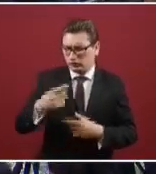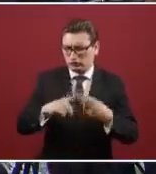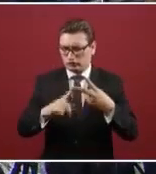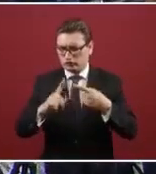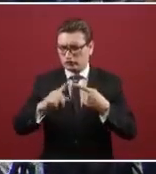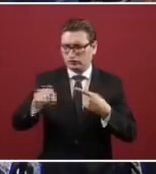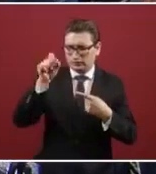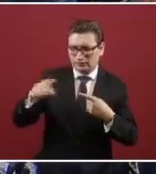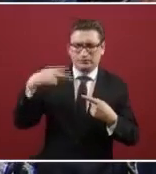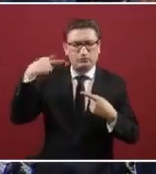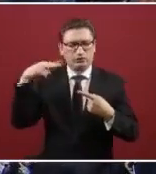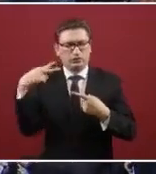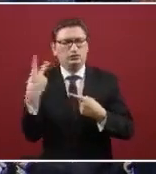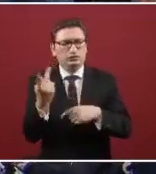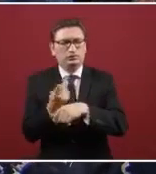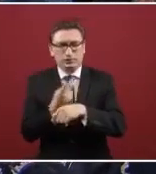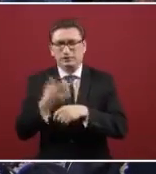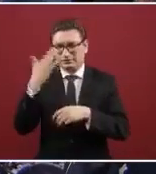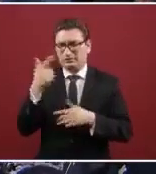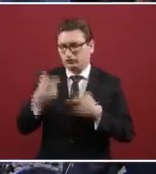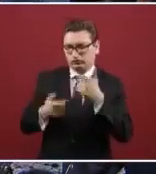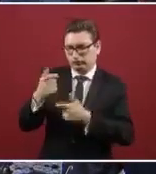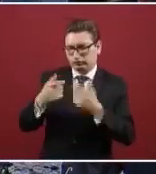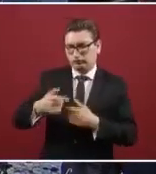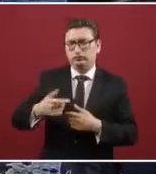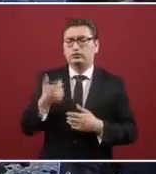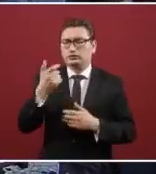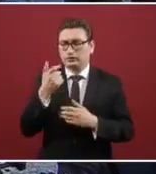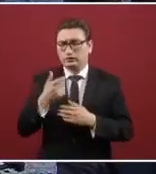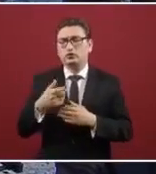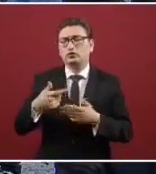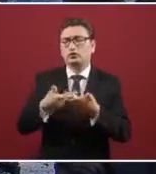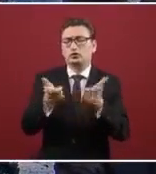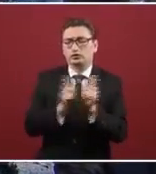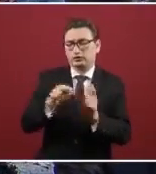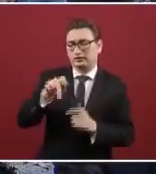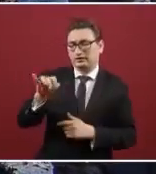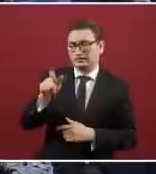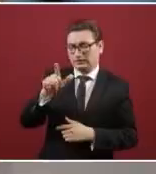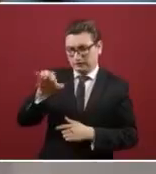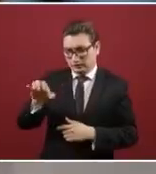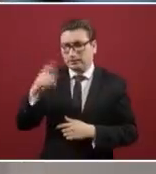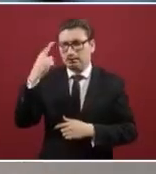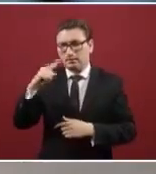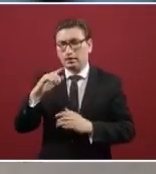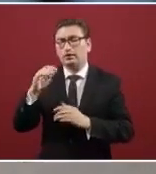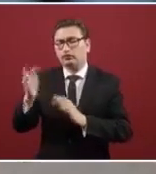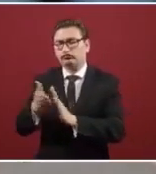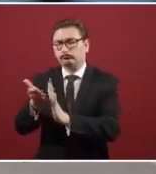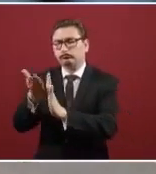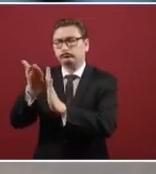estado de Veracruz, para saber cómo va la inversión millonaria del grupo Nestlé en el estado de Veracruz para construir esta